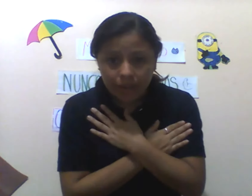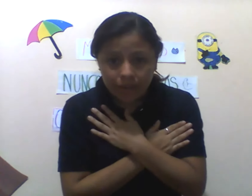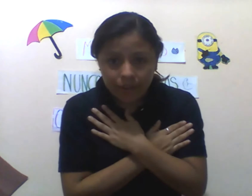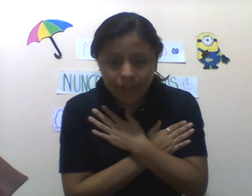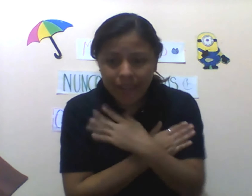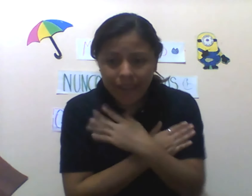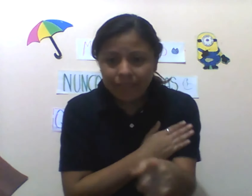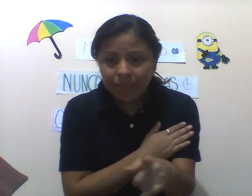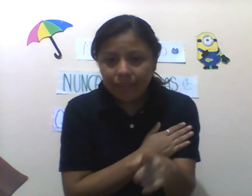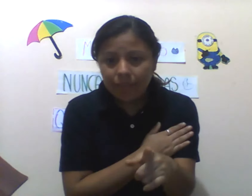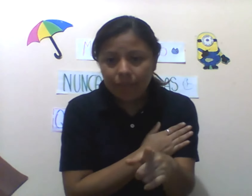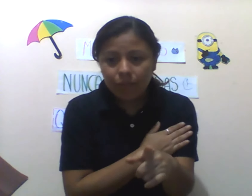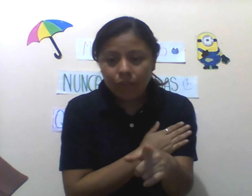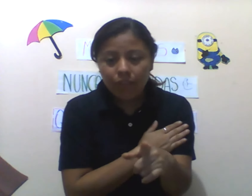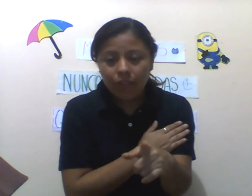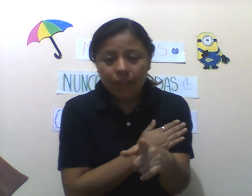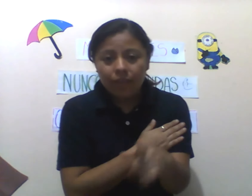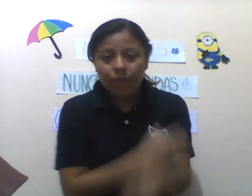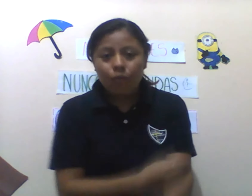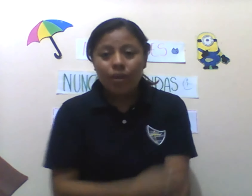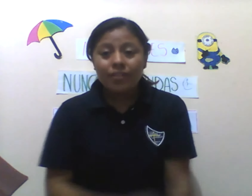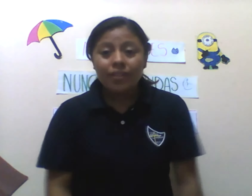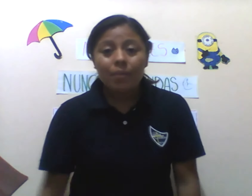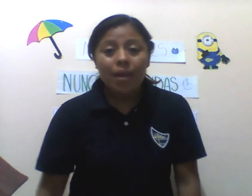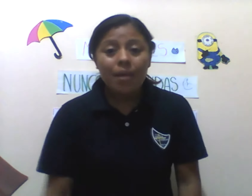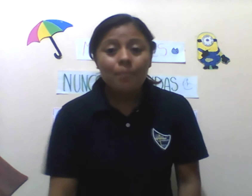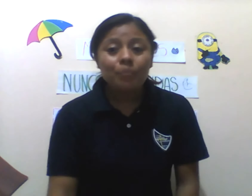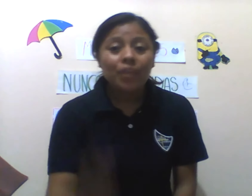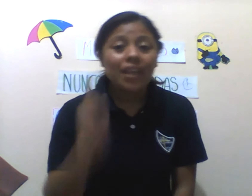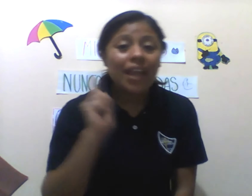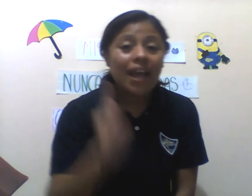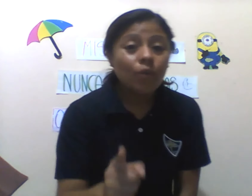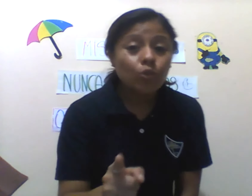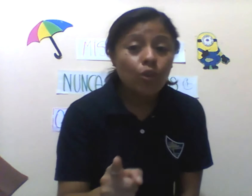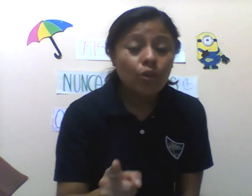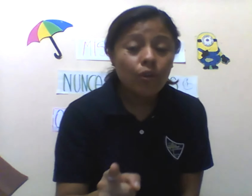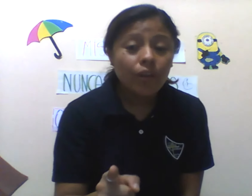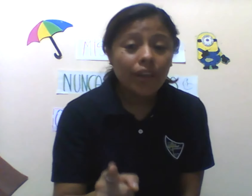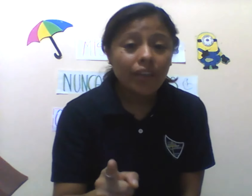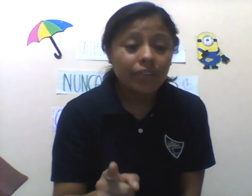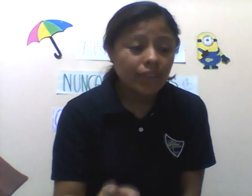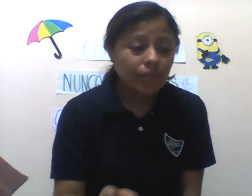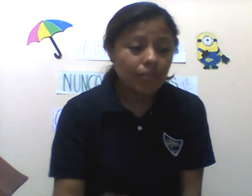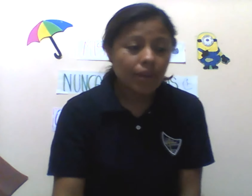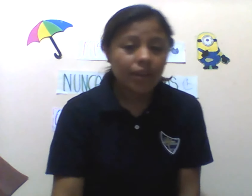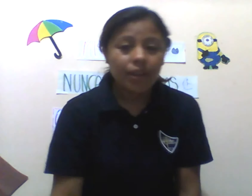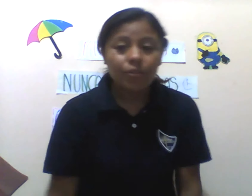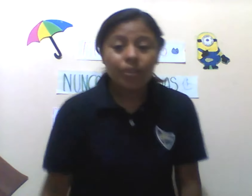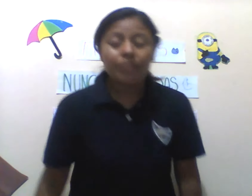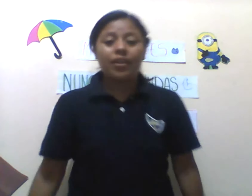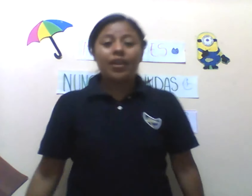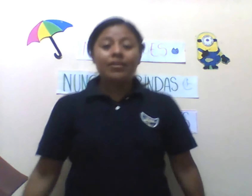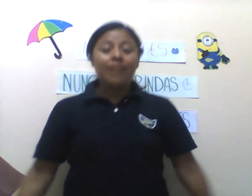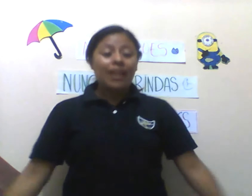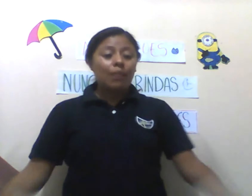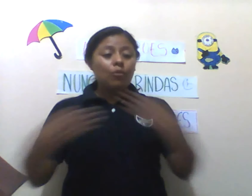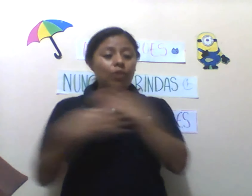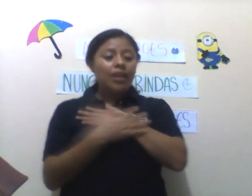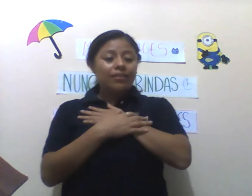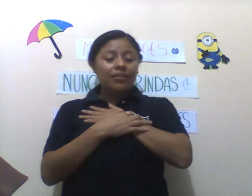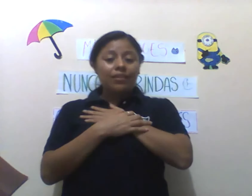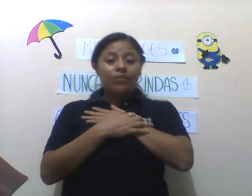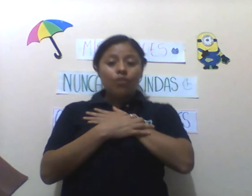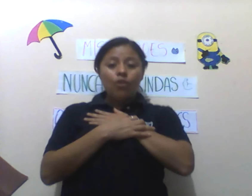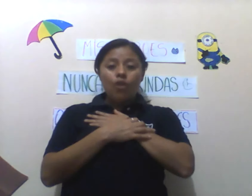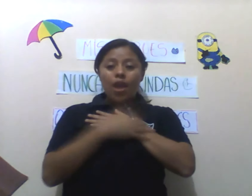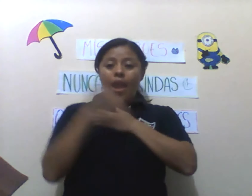valorar. Ese es el tema de hoy día. ¿Cuál es el tema? La autoestima. Claro que sí, es el amor